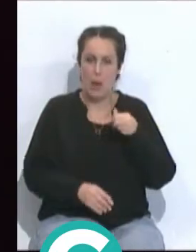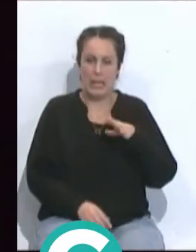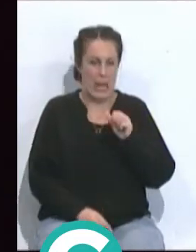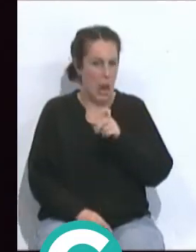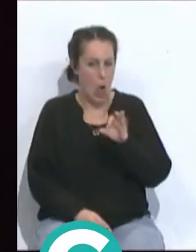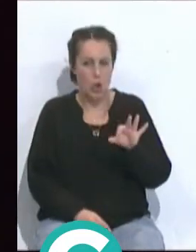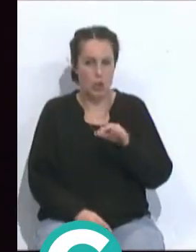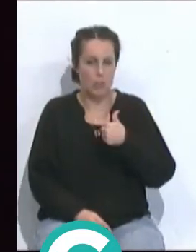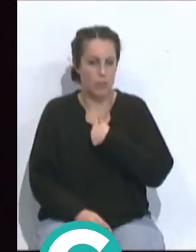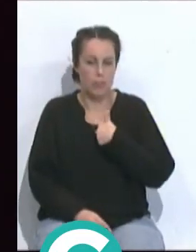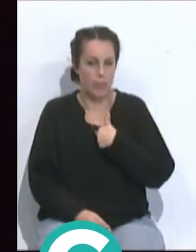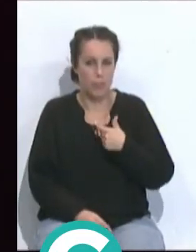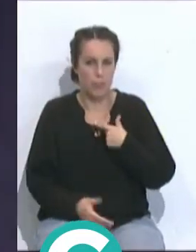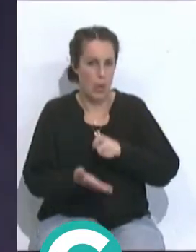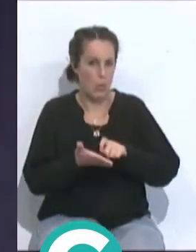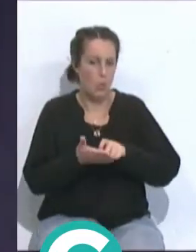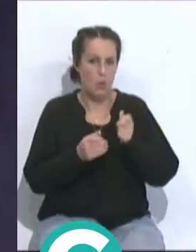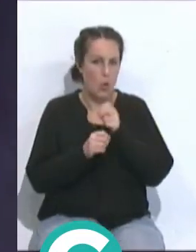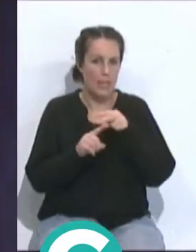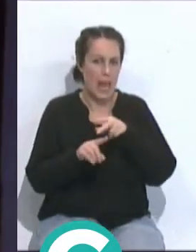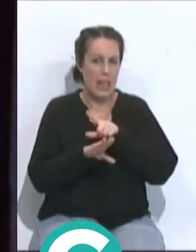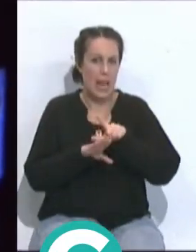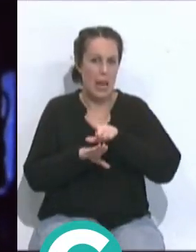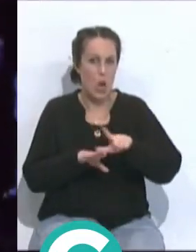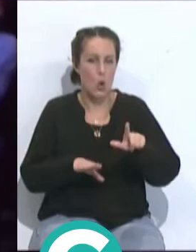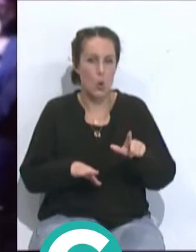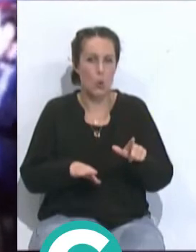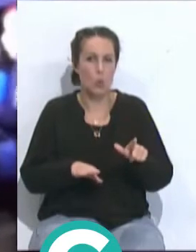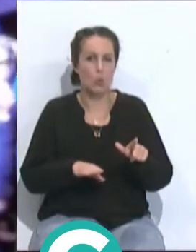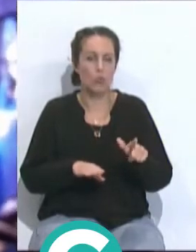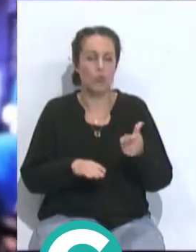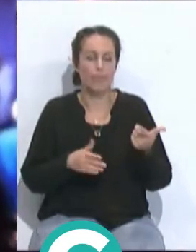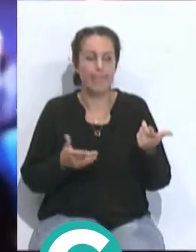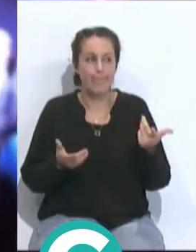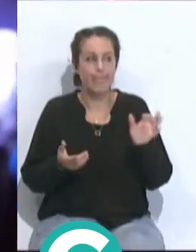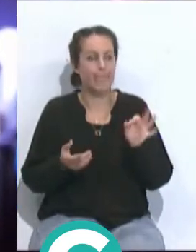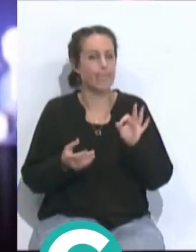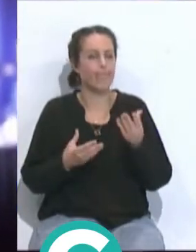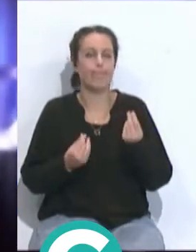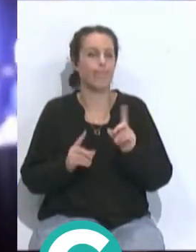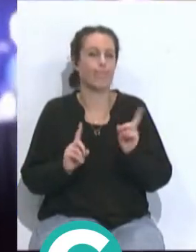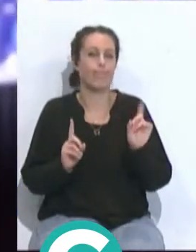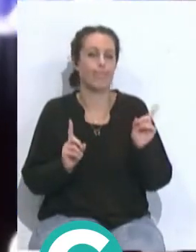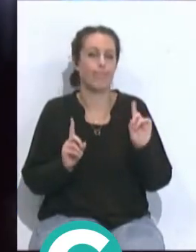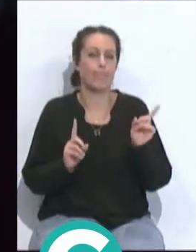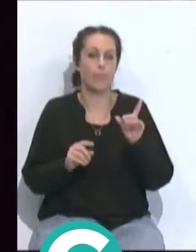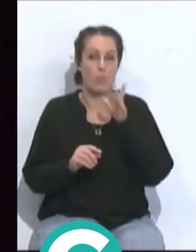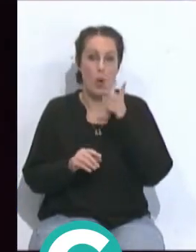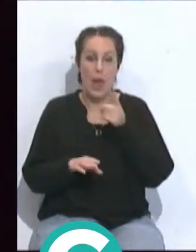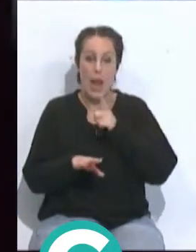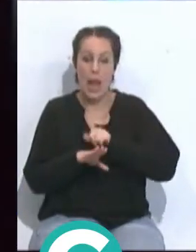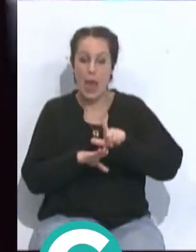autor de letra, al menos desde el punto de vista literario, quiero decir? Pues la verdad es que no tanto, porque realmente hay